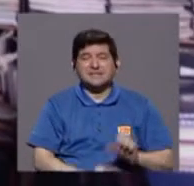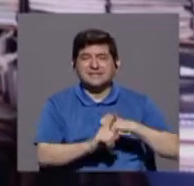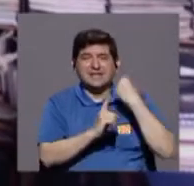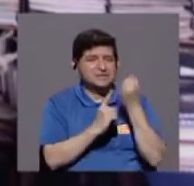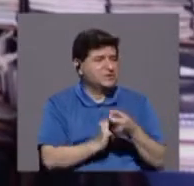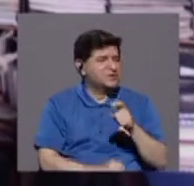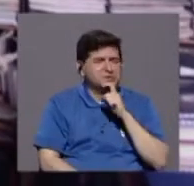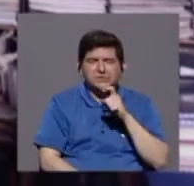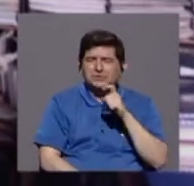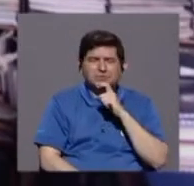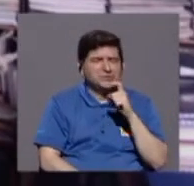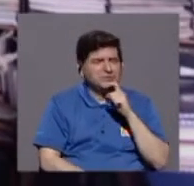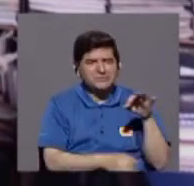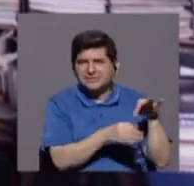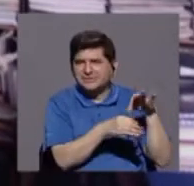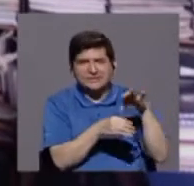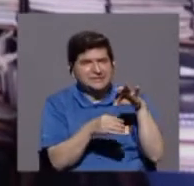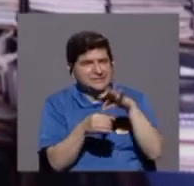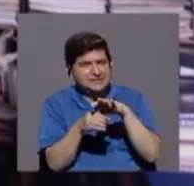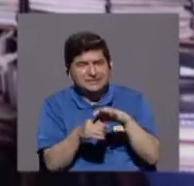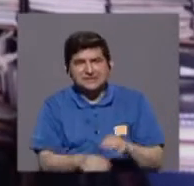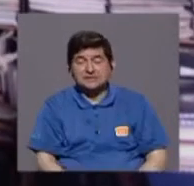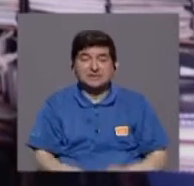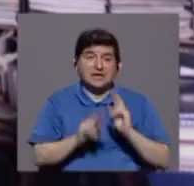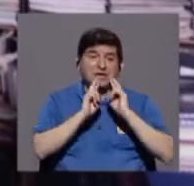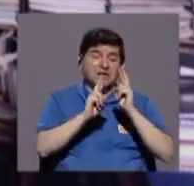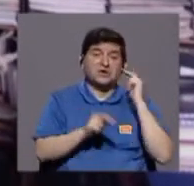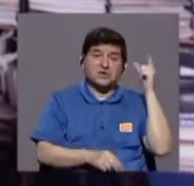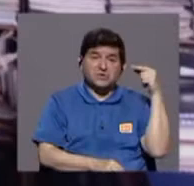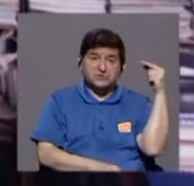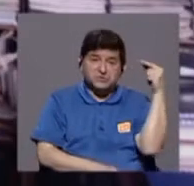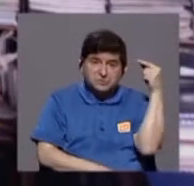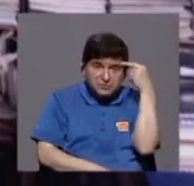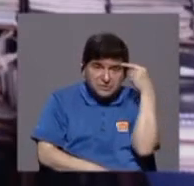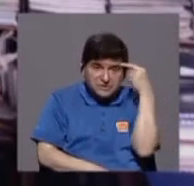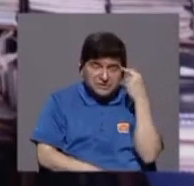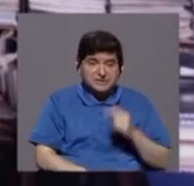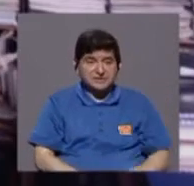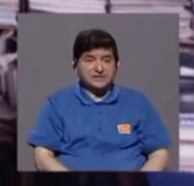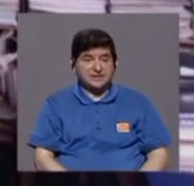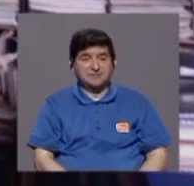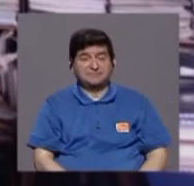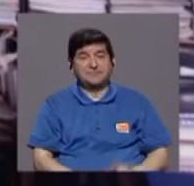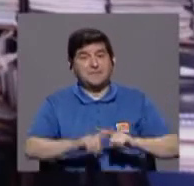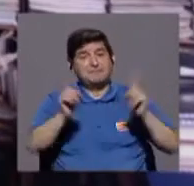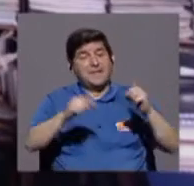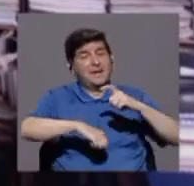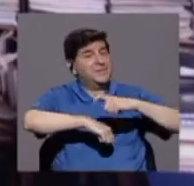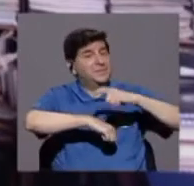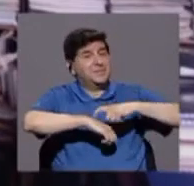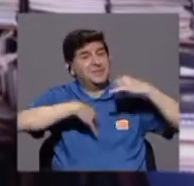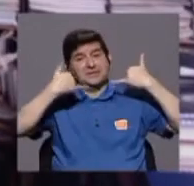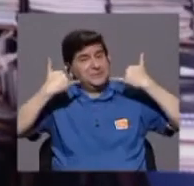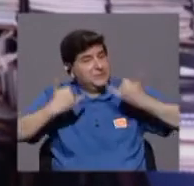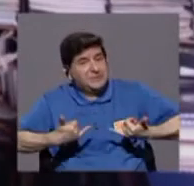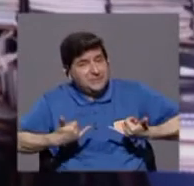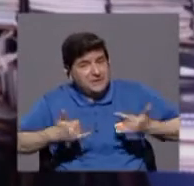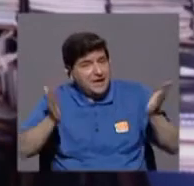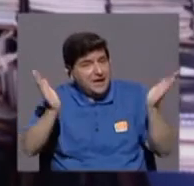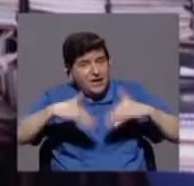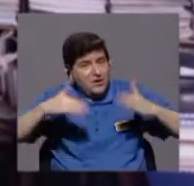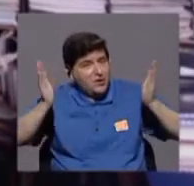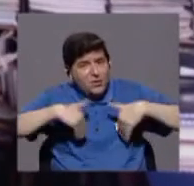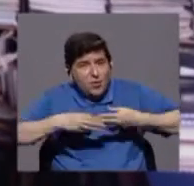agrario, bueno, hubo respuestas del Estado, ¿verdad?, a esto, pero es la época en que ya no hay